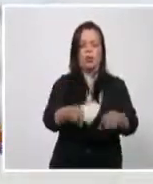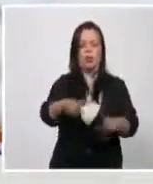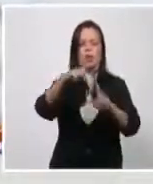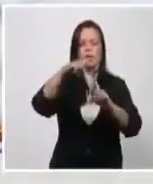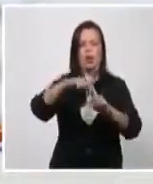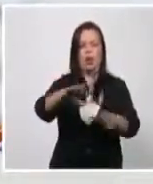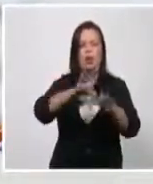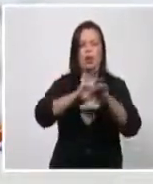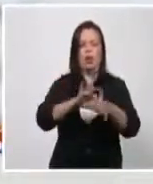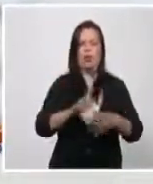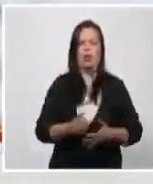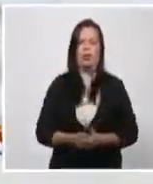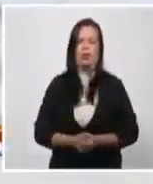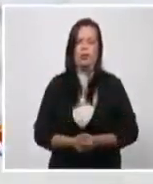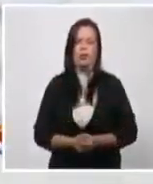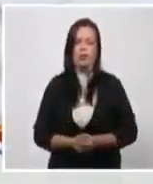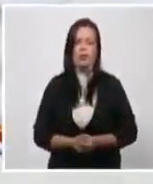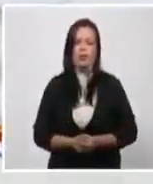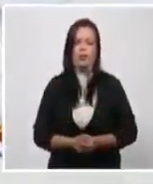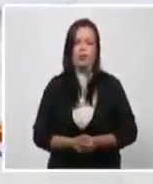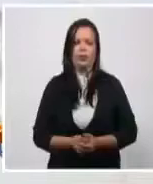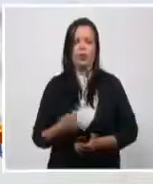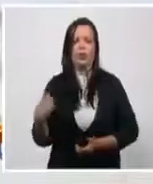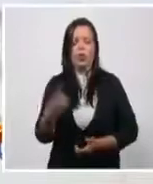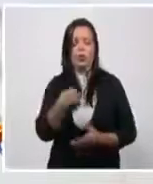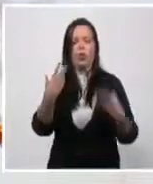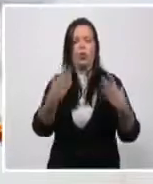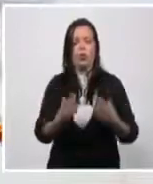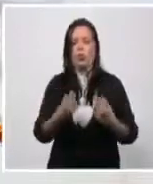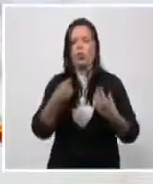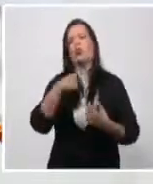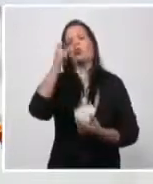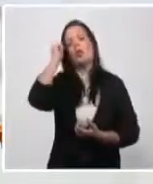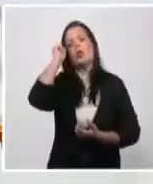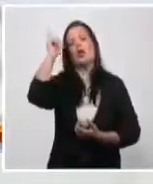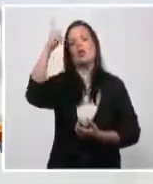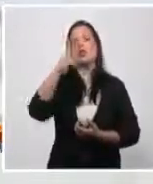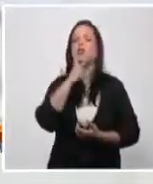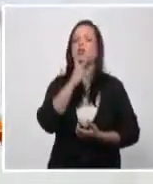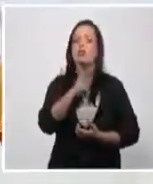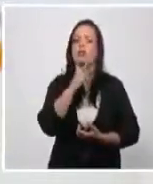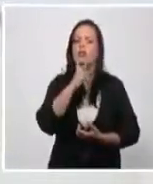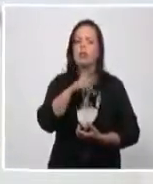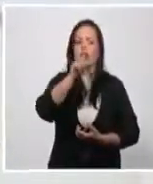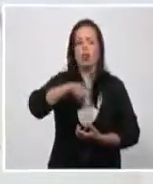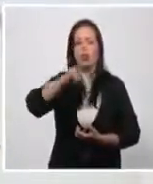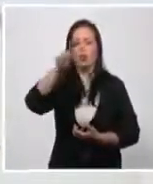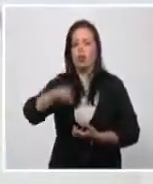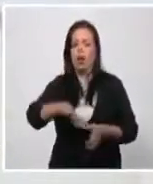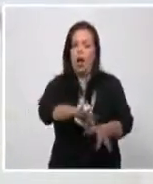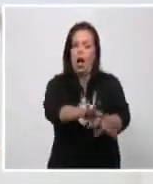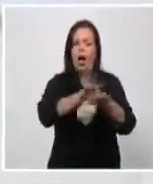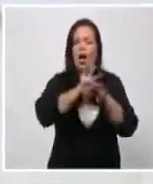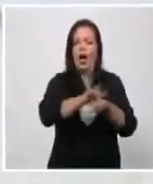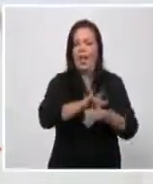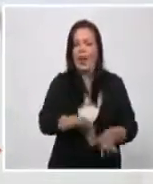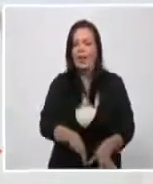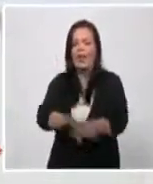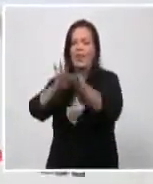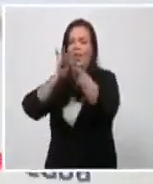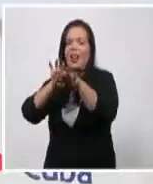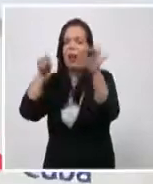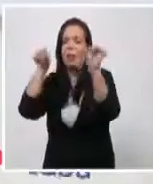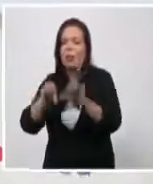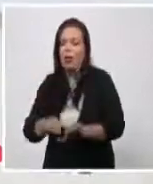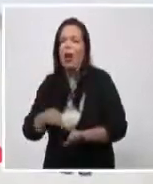años de experiencia atendiendo a pacientes graves y pacientes críticos y tuvimos la enorme oportunidad de